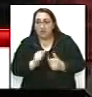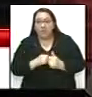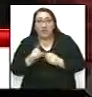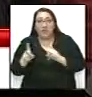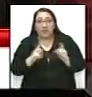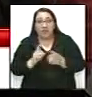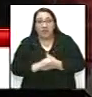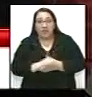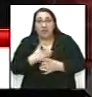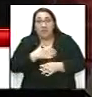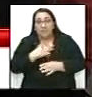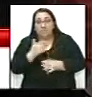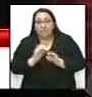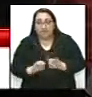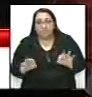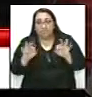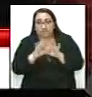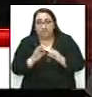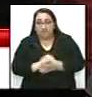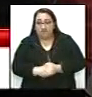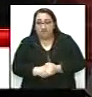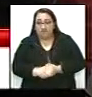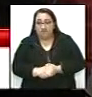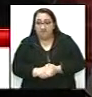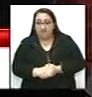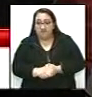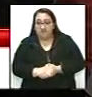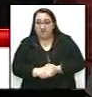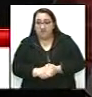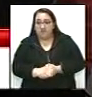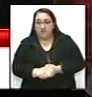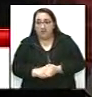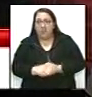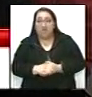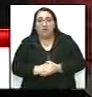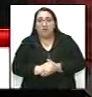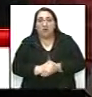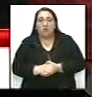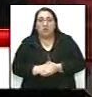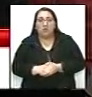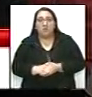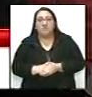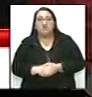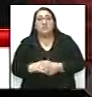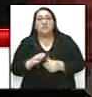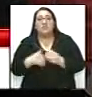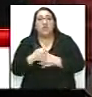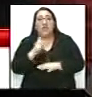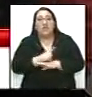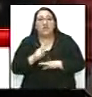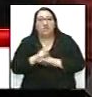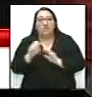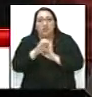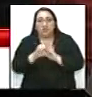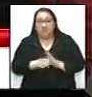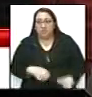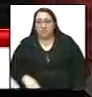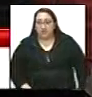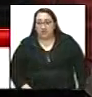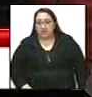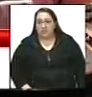debate. O sea, me parece muy pertinente, pero tal vez no sea ahora el momento, sino cuando ya veamos la ley de desarrollo constitucional. Gracias,